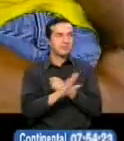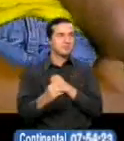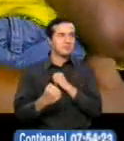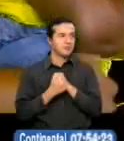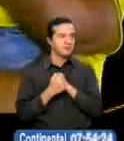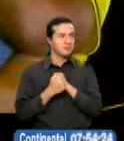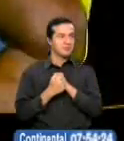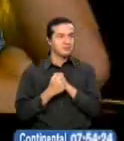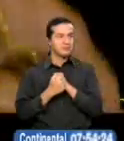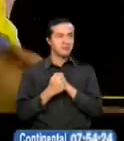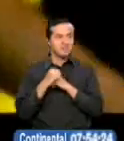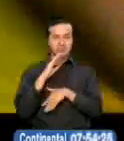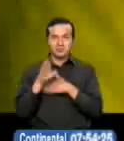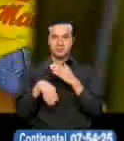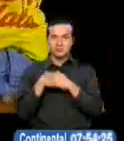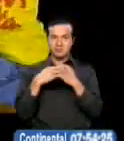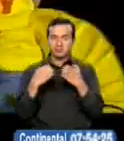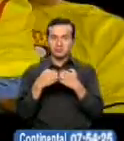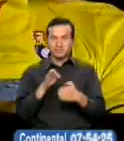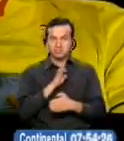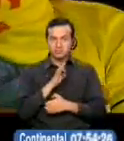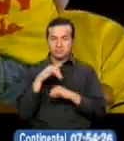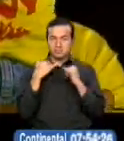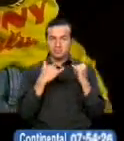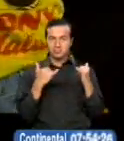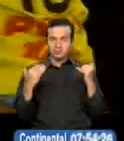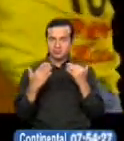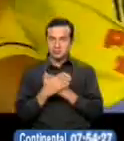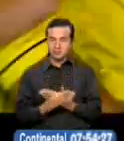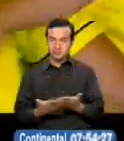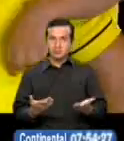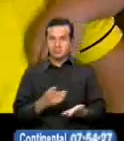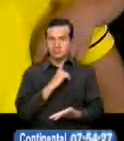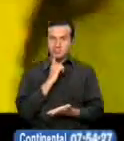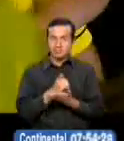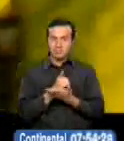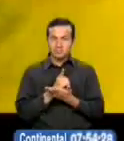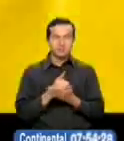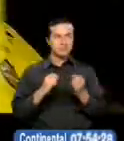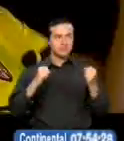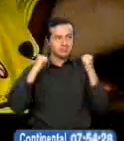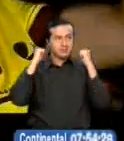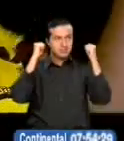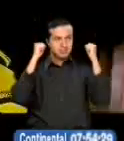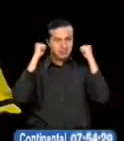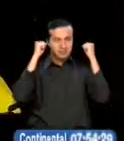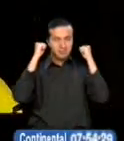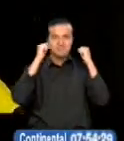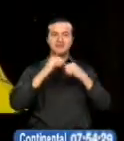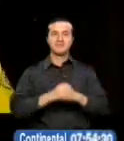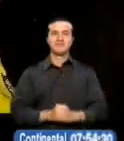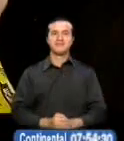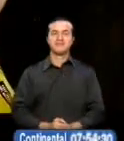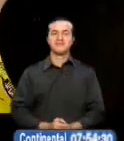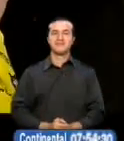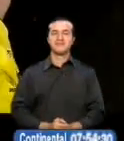en nombre del cuerpo técnico y los jugadores. Así que ¡arriba Barcelona!